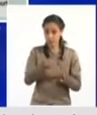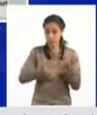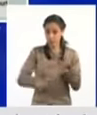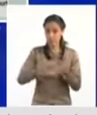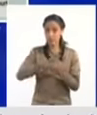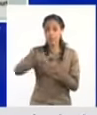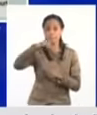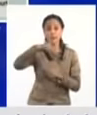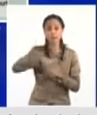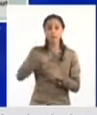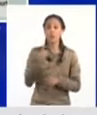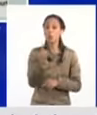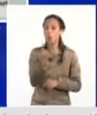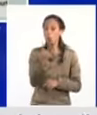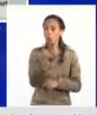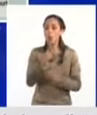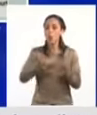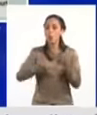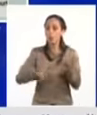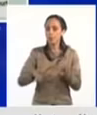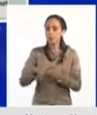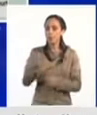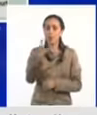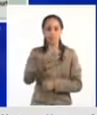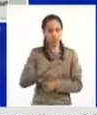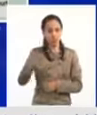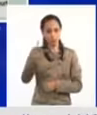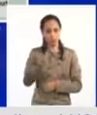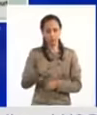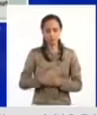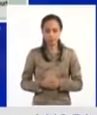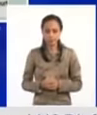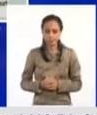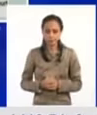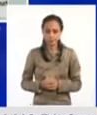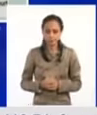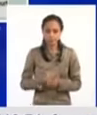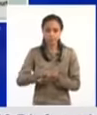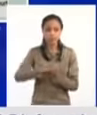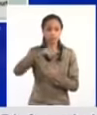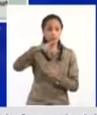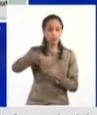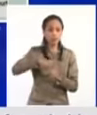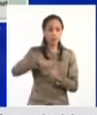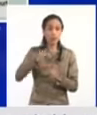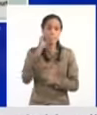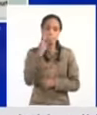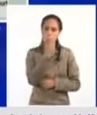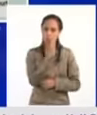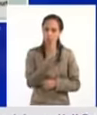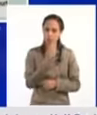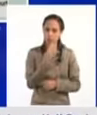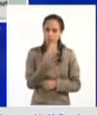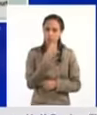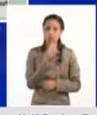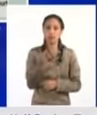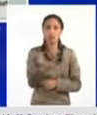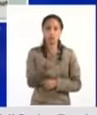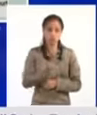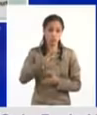y 1 de la provincia de Camagüey. Y de Matanzas son Martí, el municipio